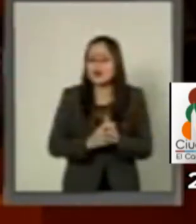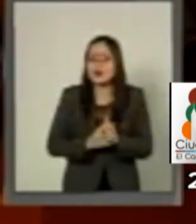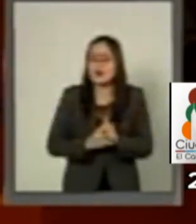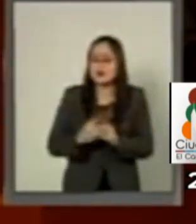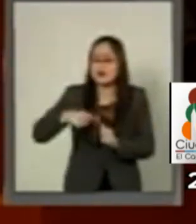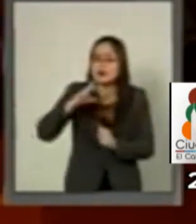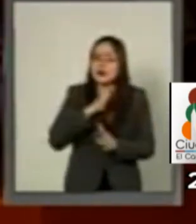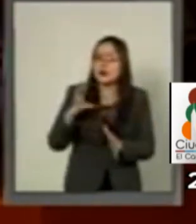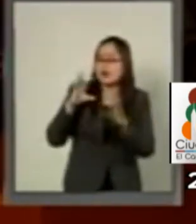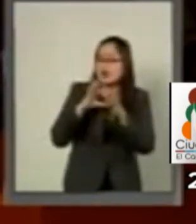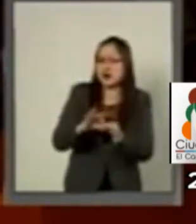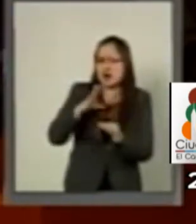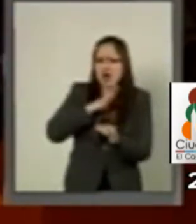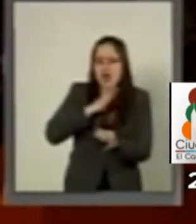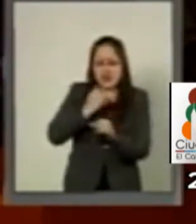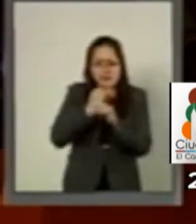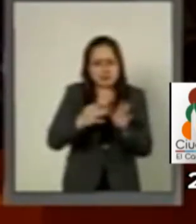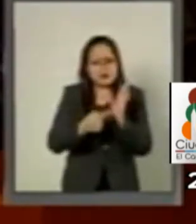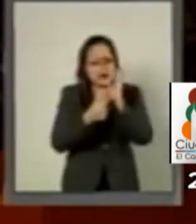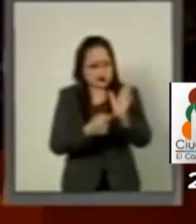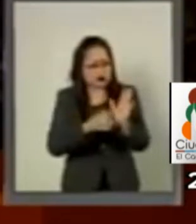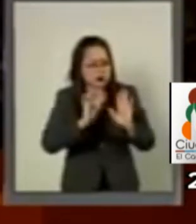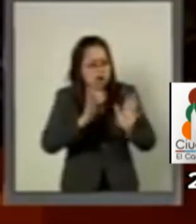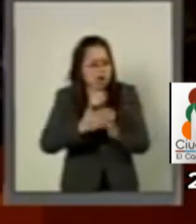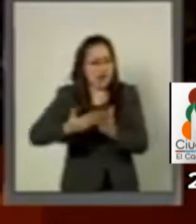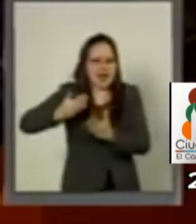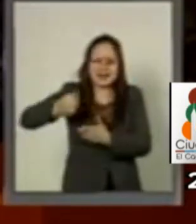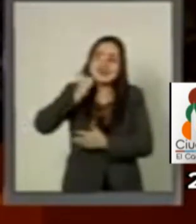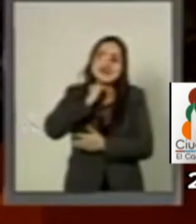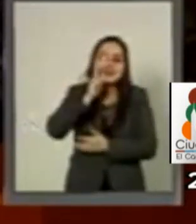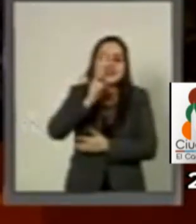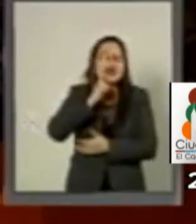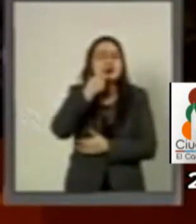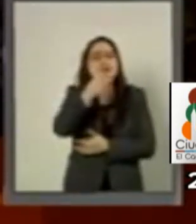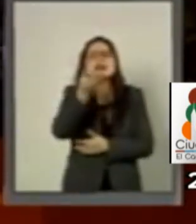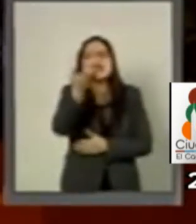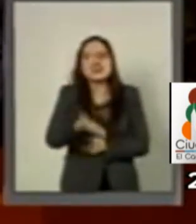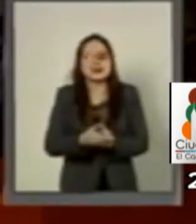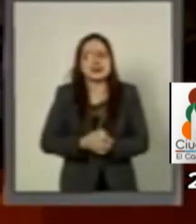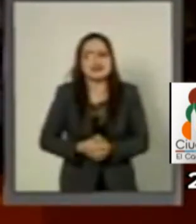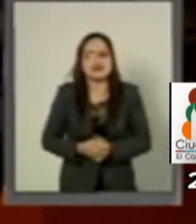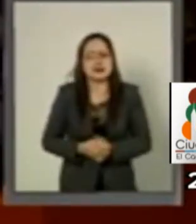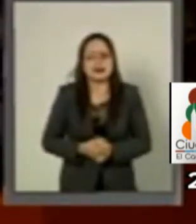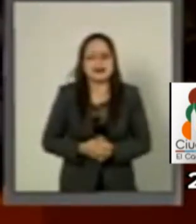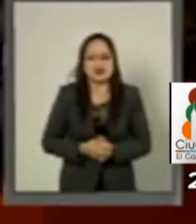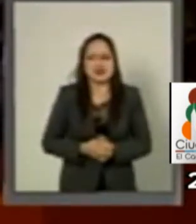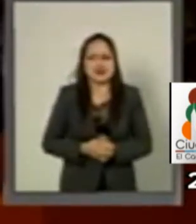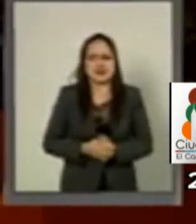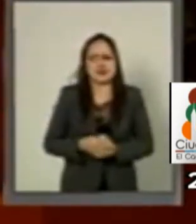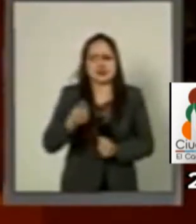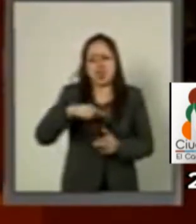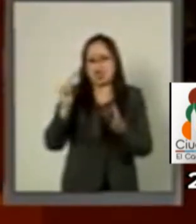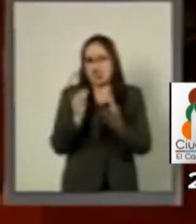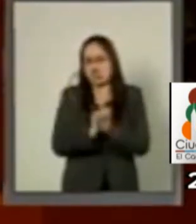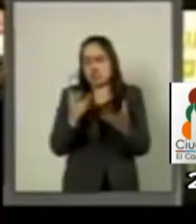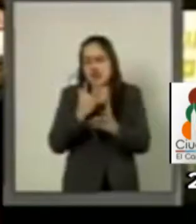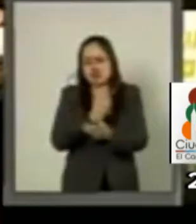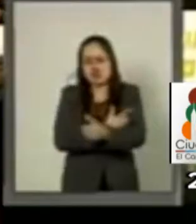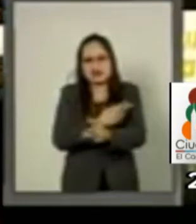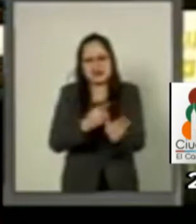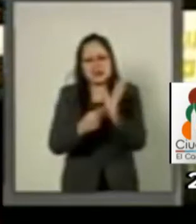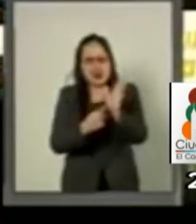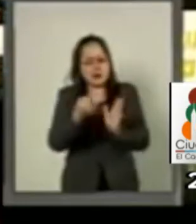de la República como parte de la glosa del quinto informe de gobierno del presidente Enrique Peña Nieto, y en su discurso, sin mencionar cifras,